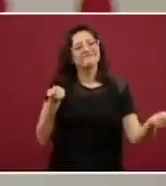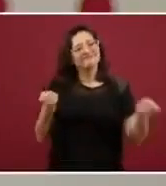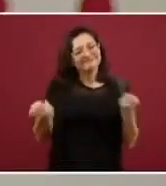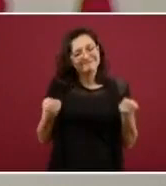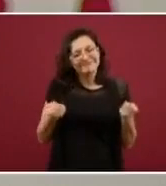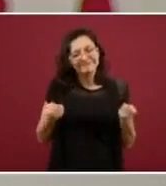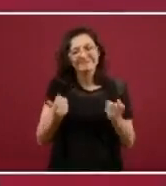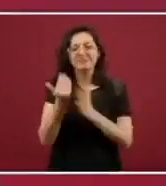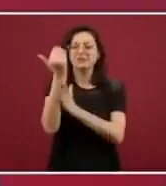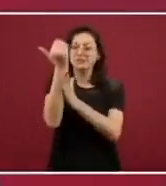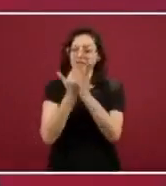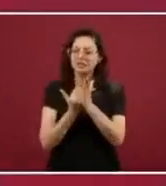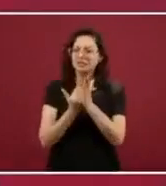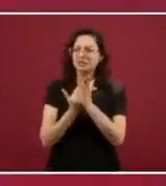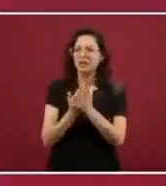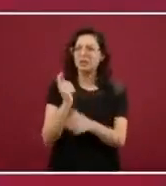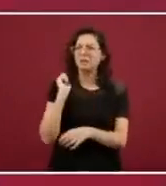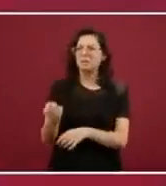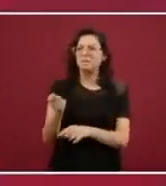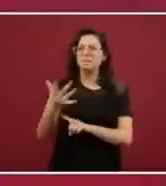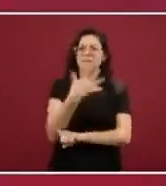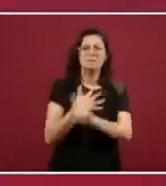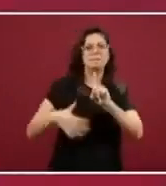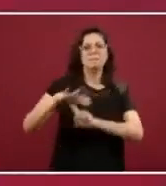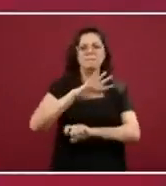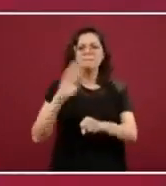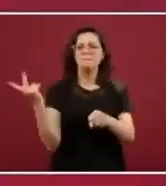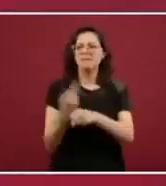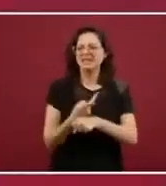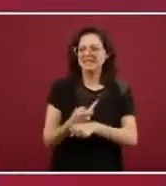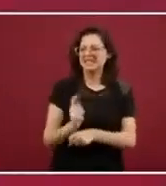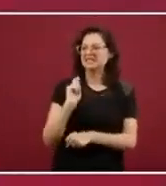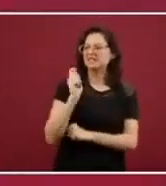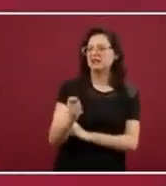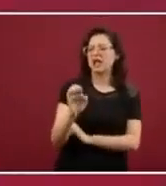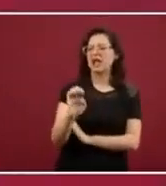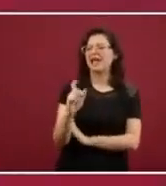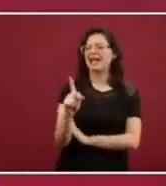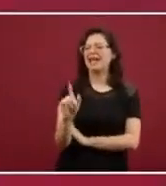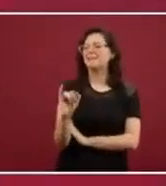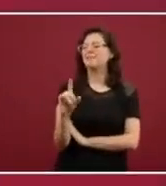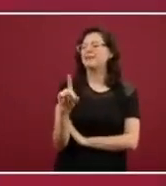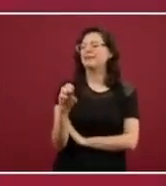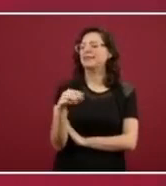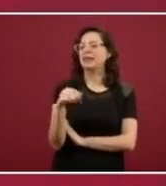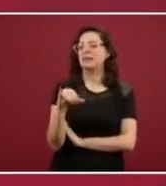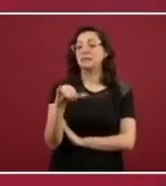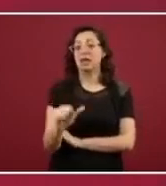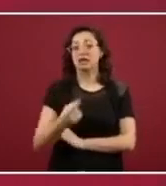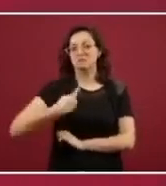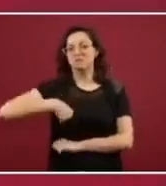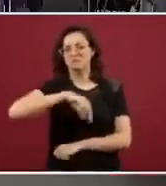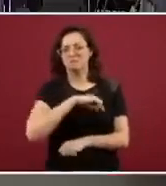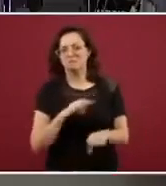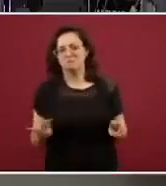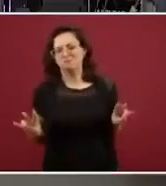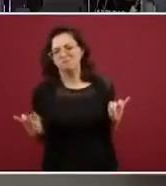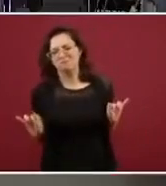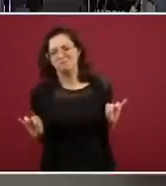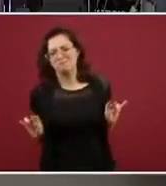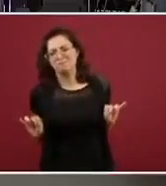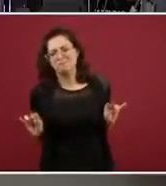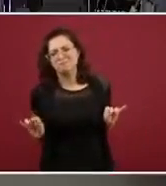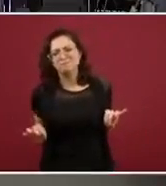en la realidad, saber que es un fenómeno, una epidemia, que tenemos que estar atentos para hacer las medidas de